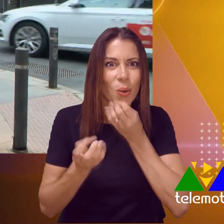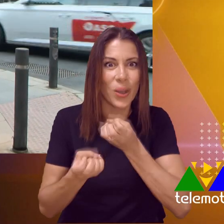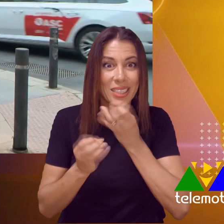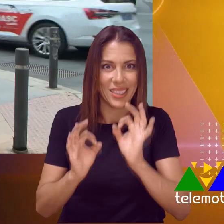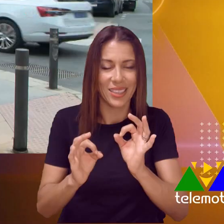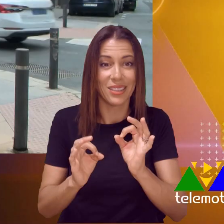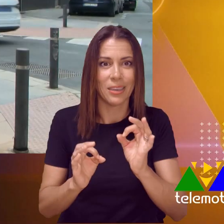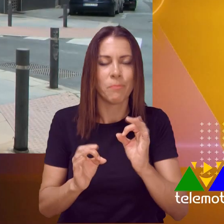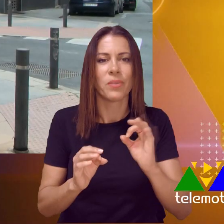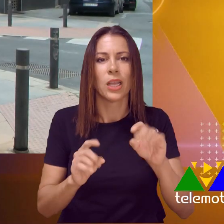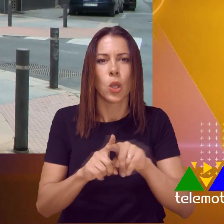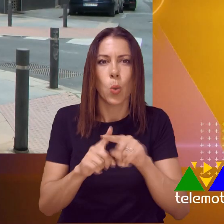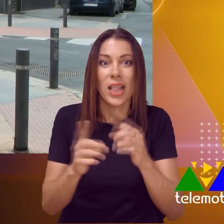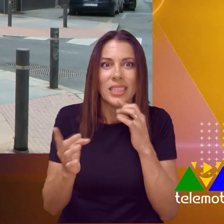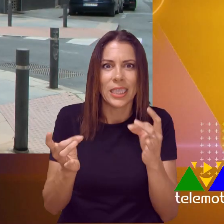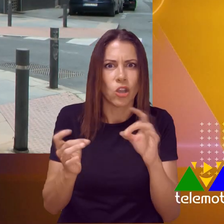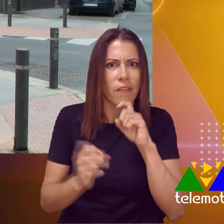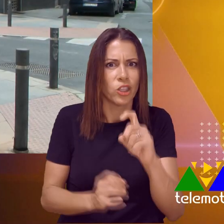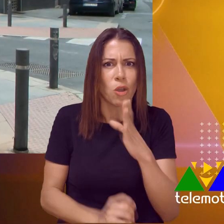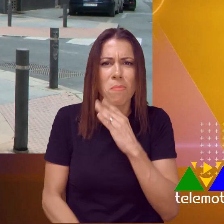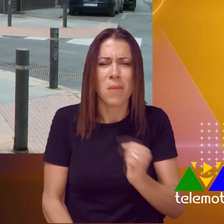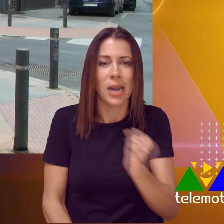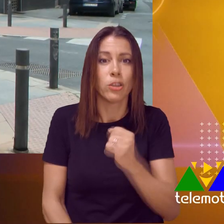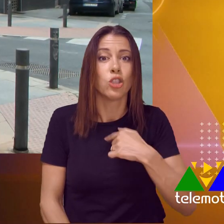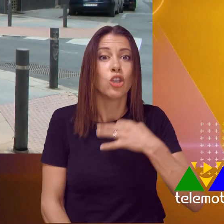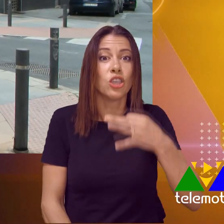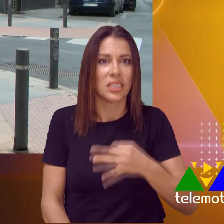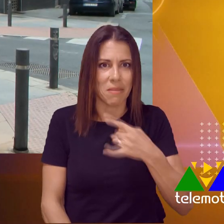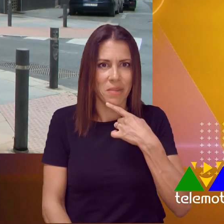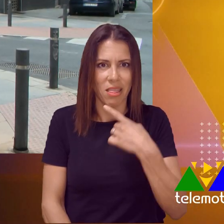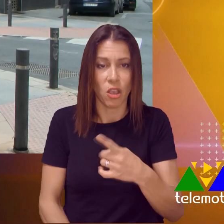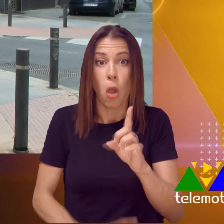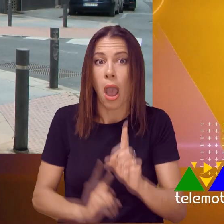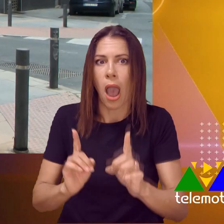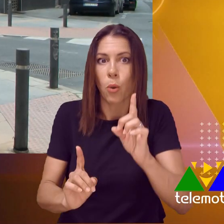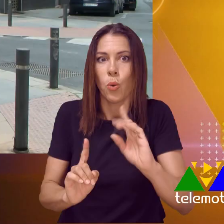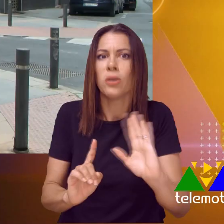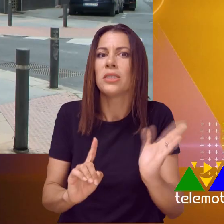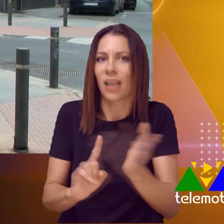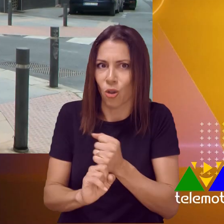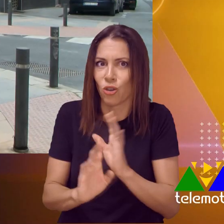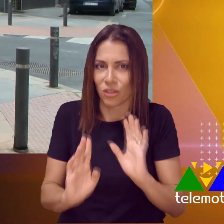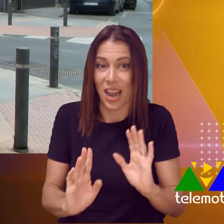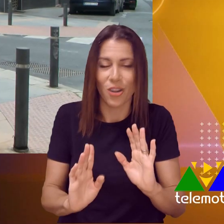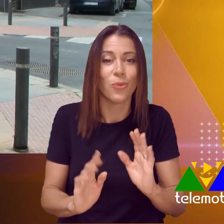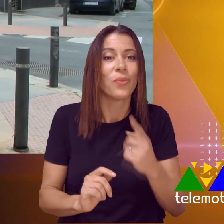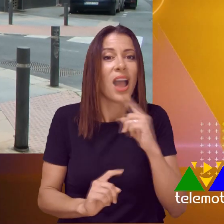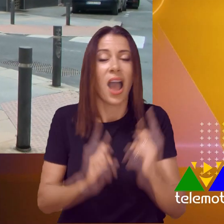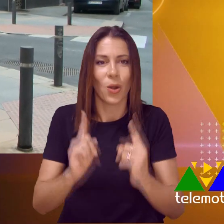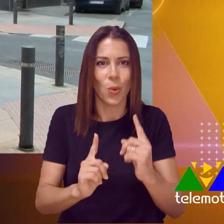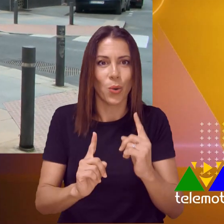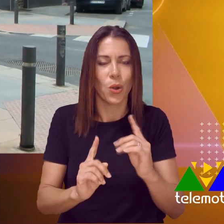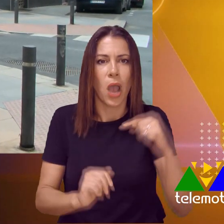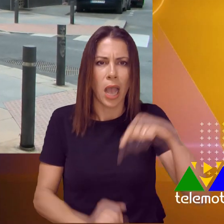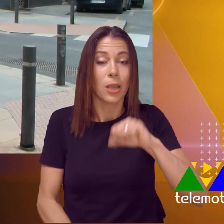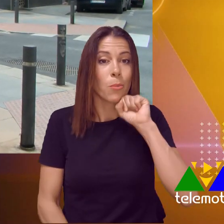alrededor de tesoros impresionantes. Yo siempre digo que algunos de ellos se encontraron. Algunos de ellos se encontraron